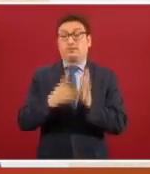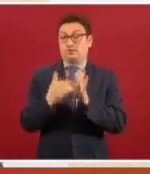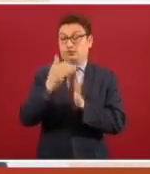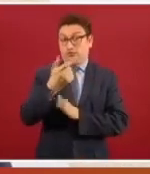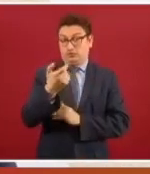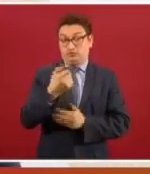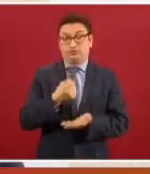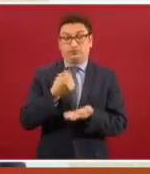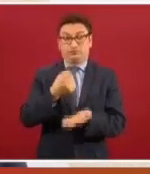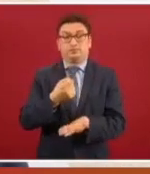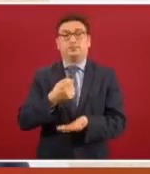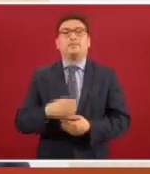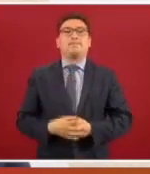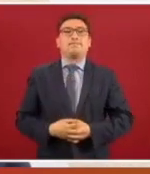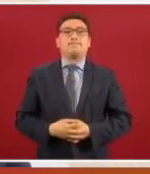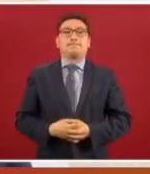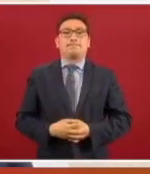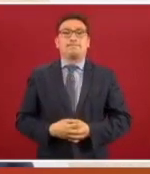177,000 millones de pesos